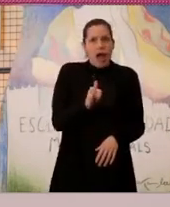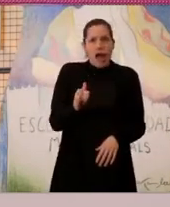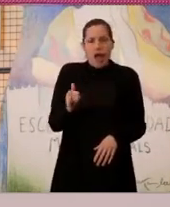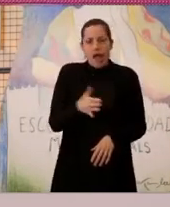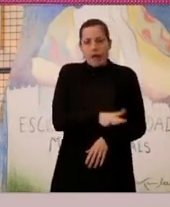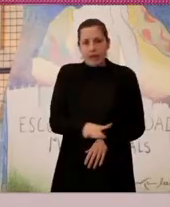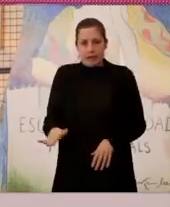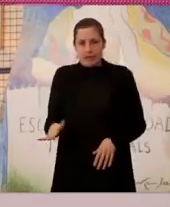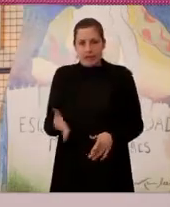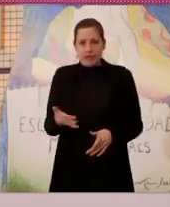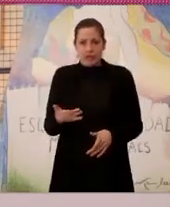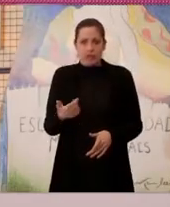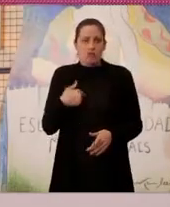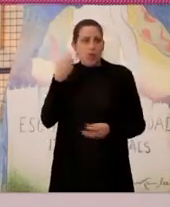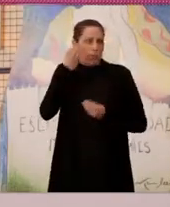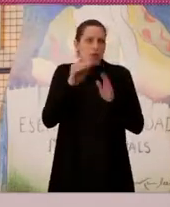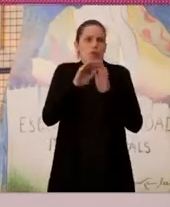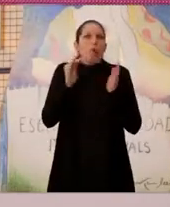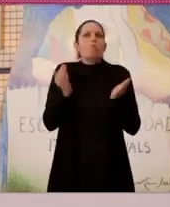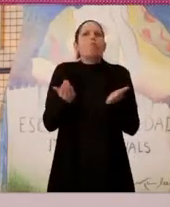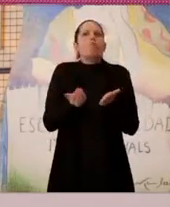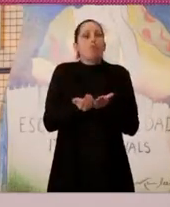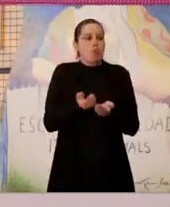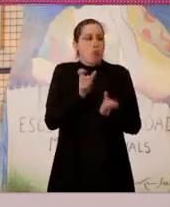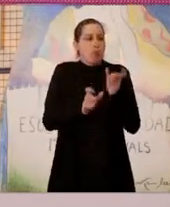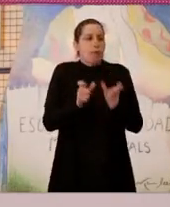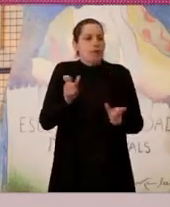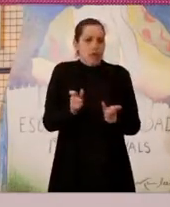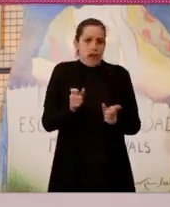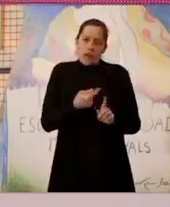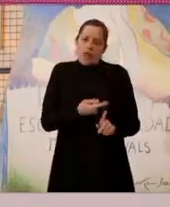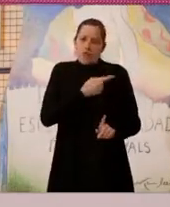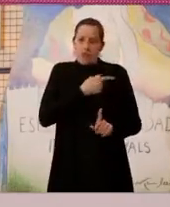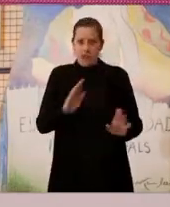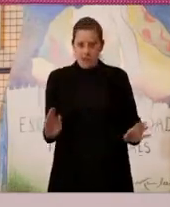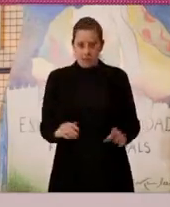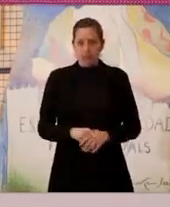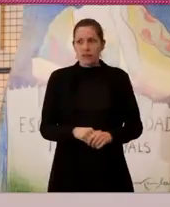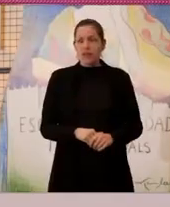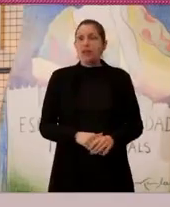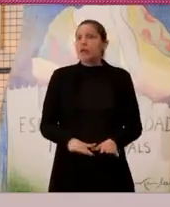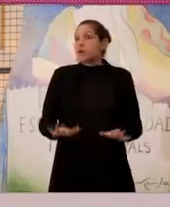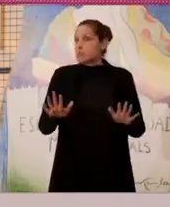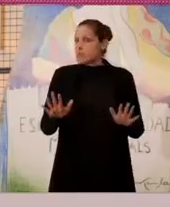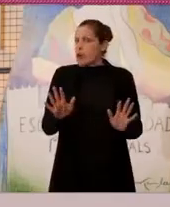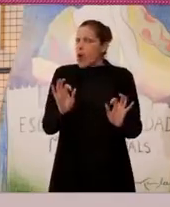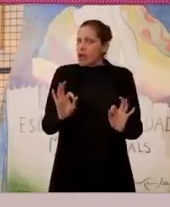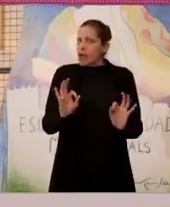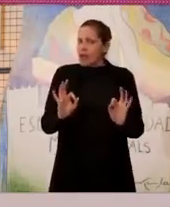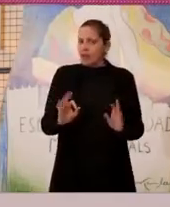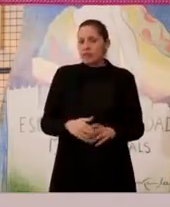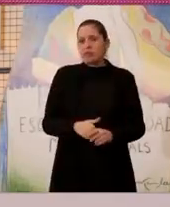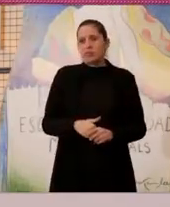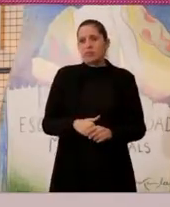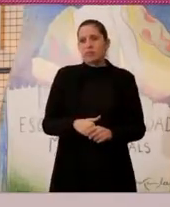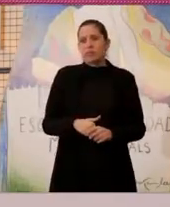somos demasiadas personas vivas en la humanidad en este momento pero la cosa es así es decir si llega